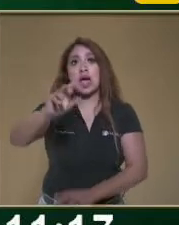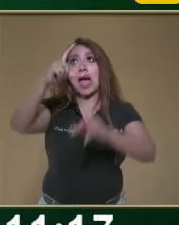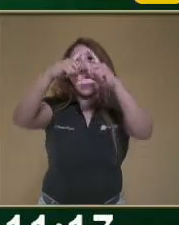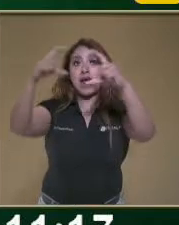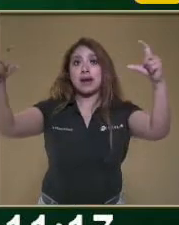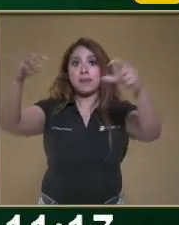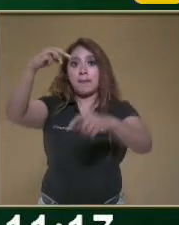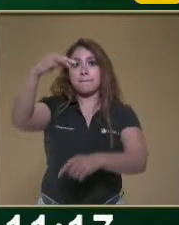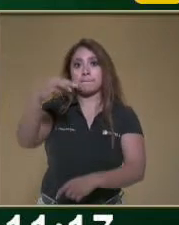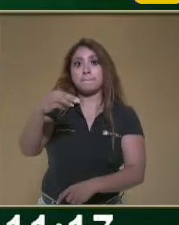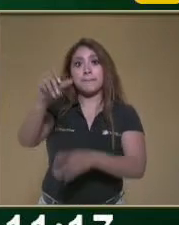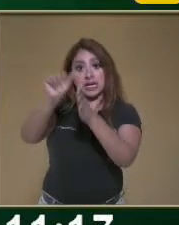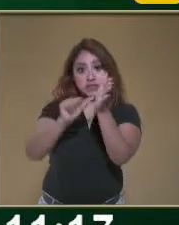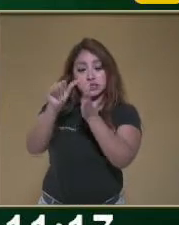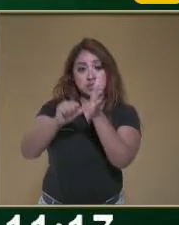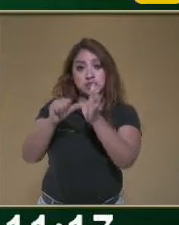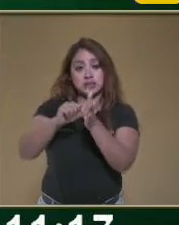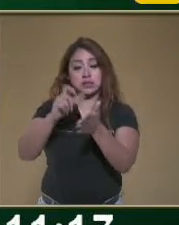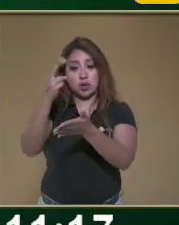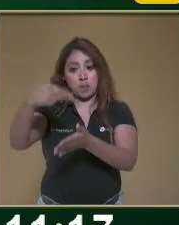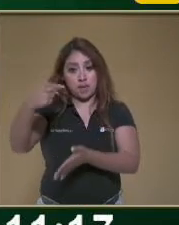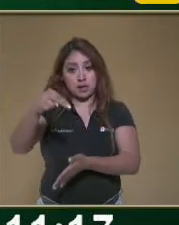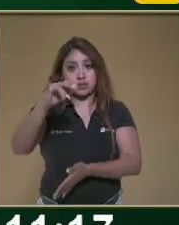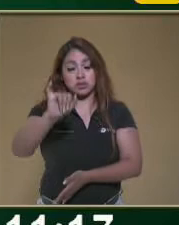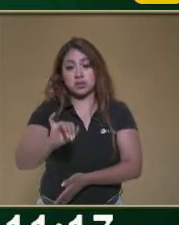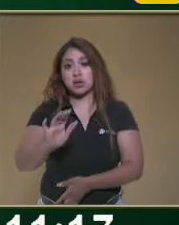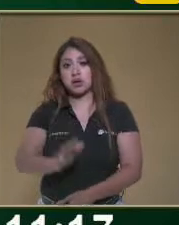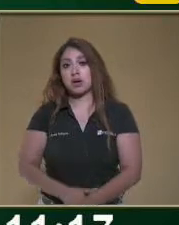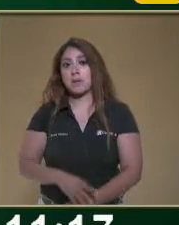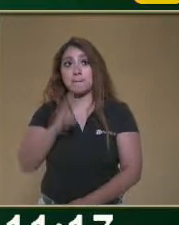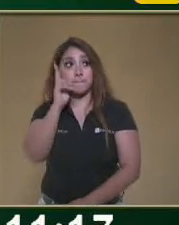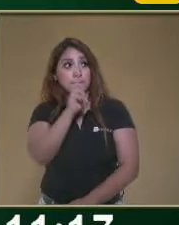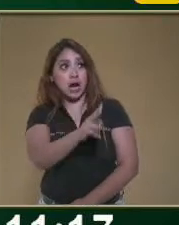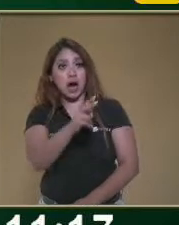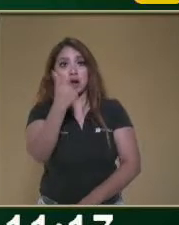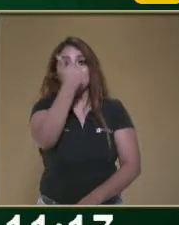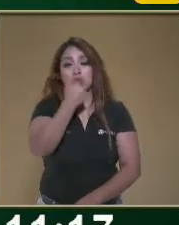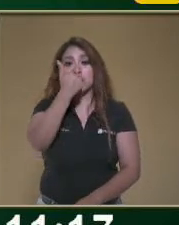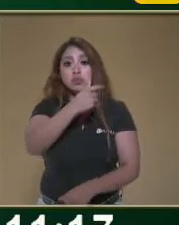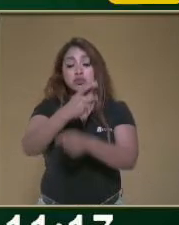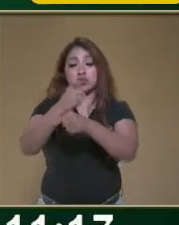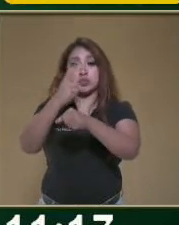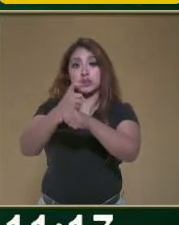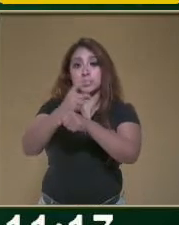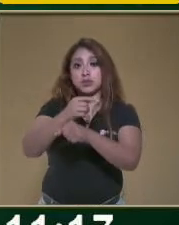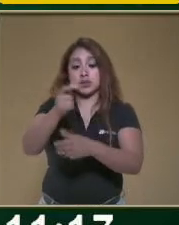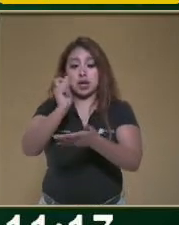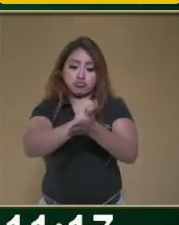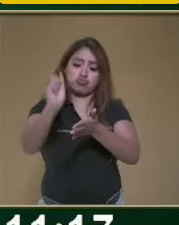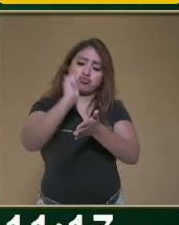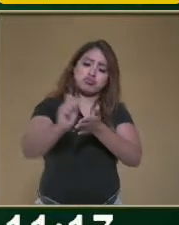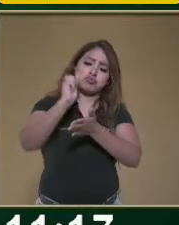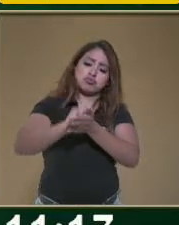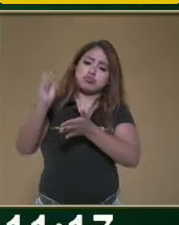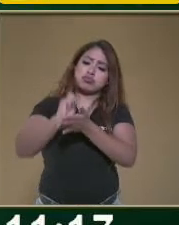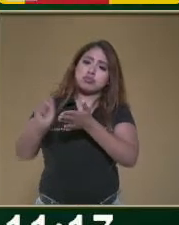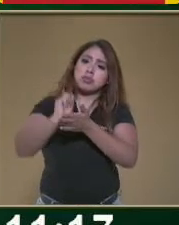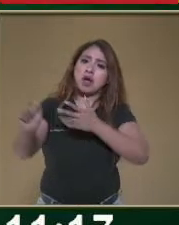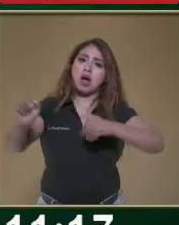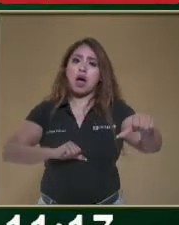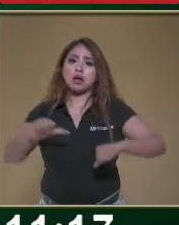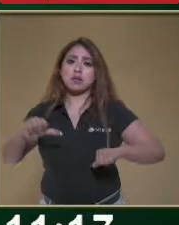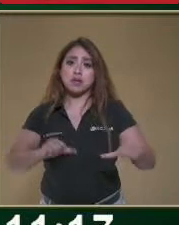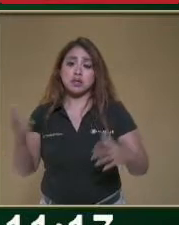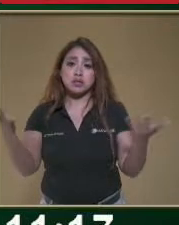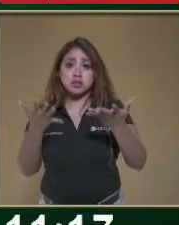mes. Observa cómo los alumnos de primer grado han registrado en el semanario las actividades